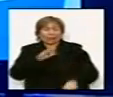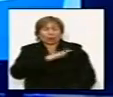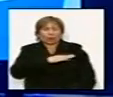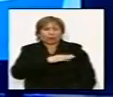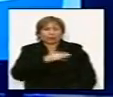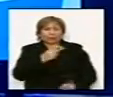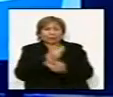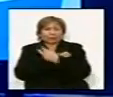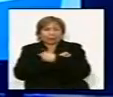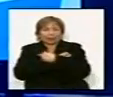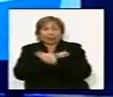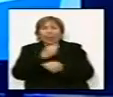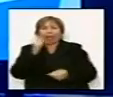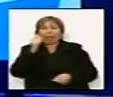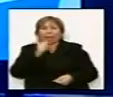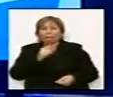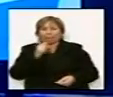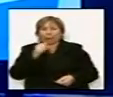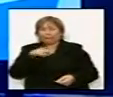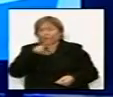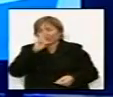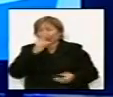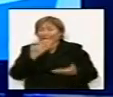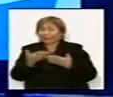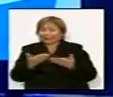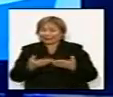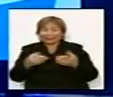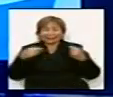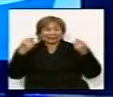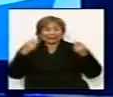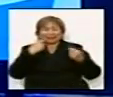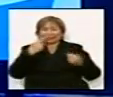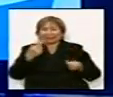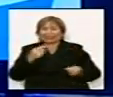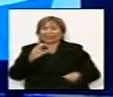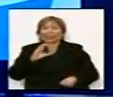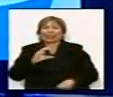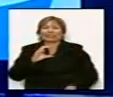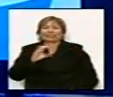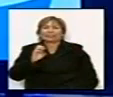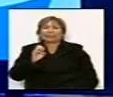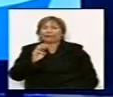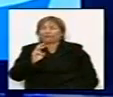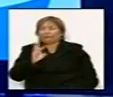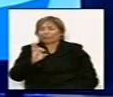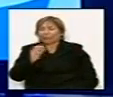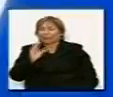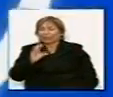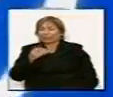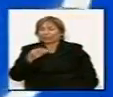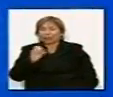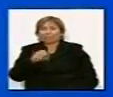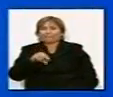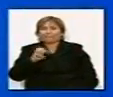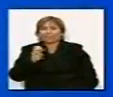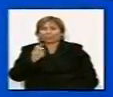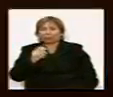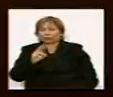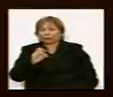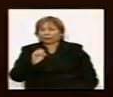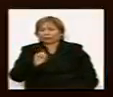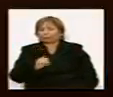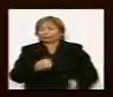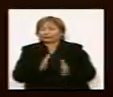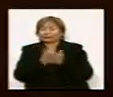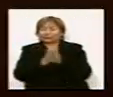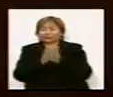en el Museo Afroperuano. La ceremonia será presidida por el congresista Francesco Petrosi. El